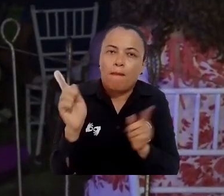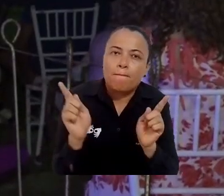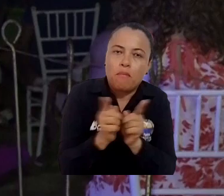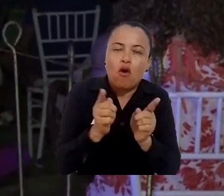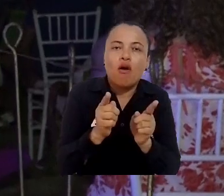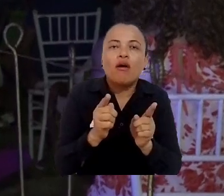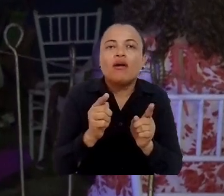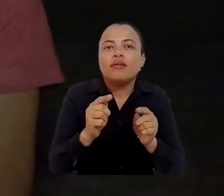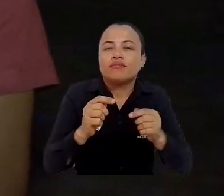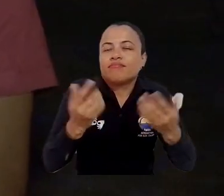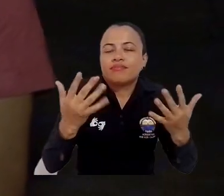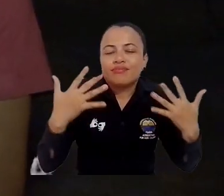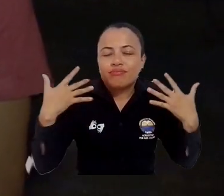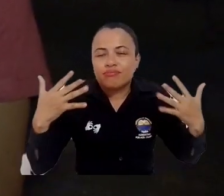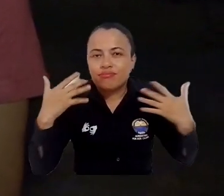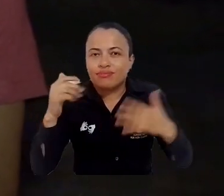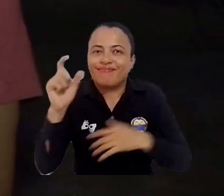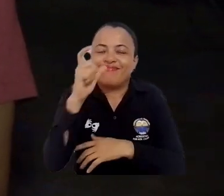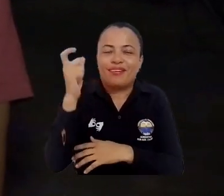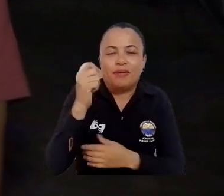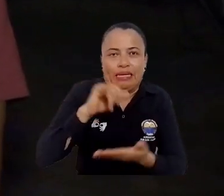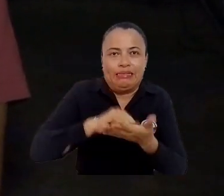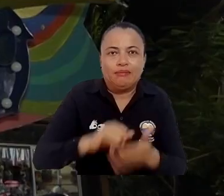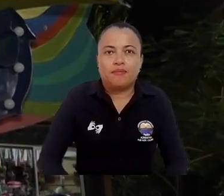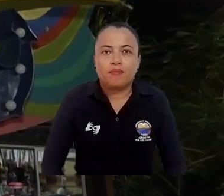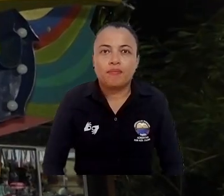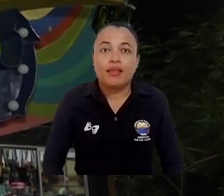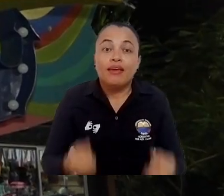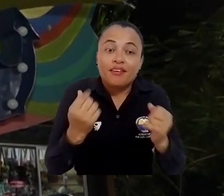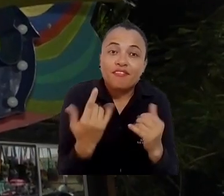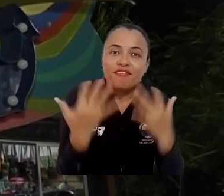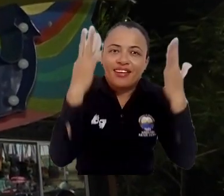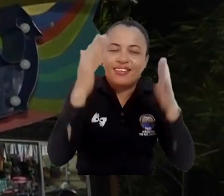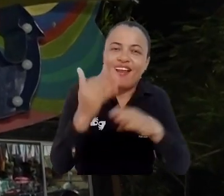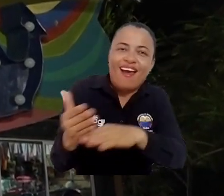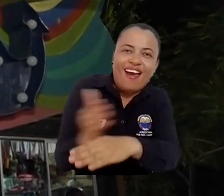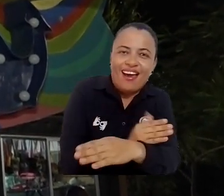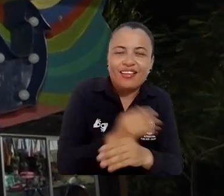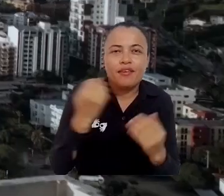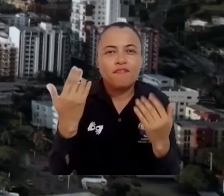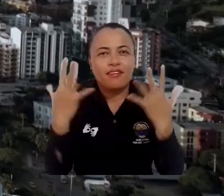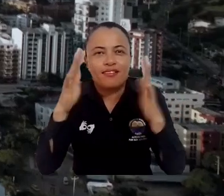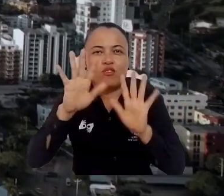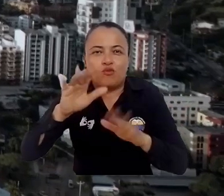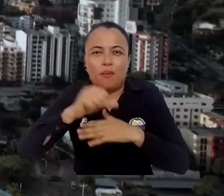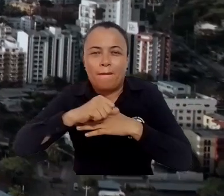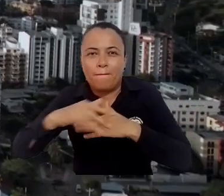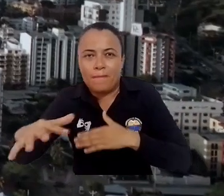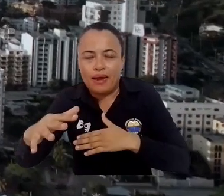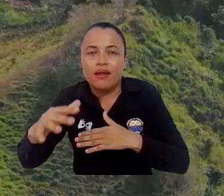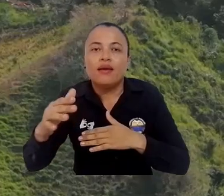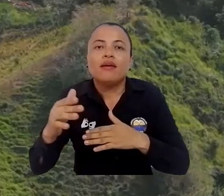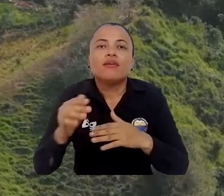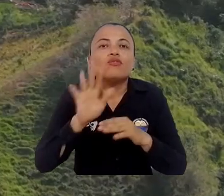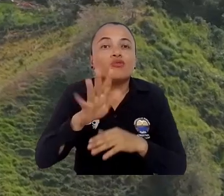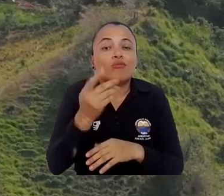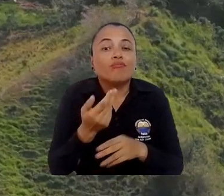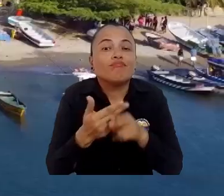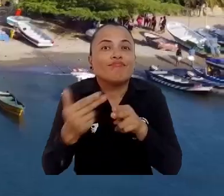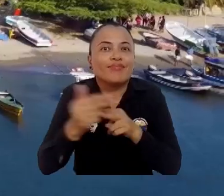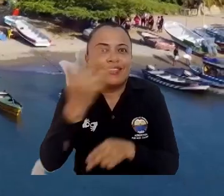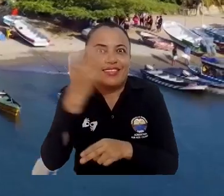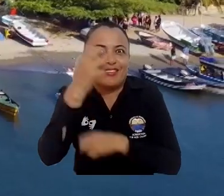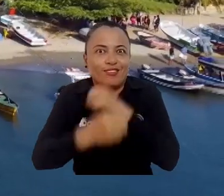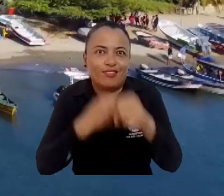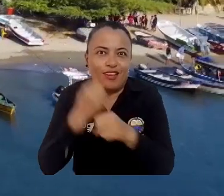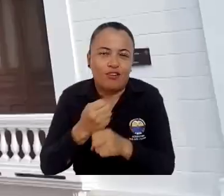libre en la Bahía de Santa Marta este festival será preámbulo de la fiesta del mar Vision a los 500 años que está por